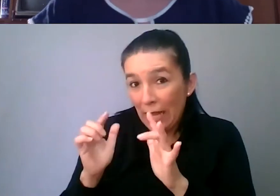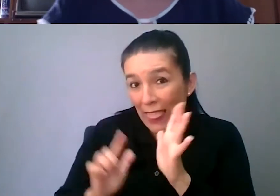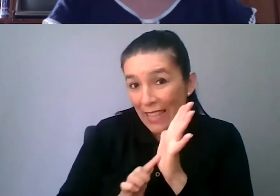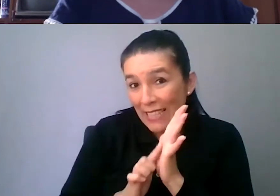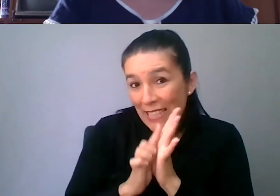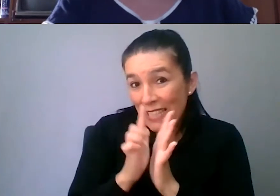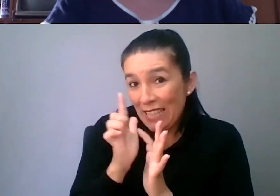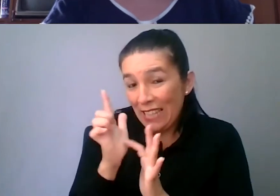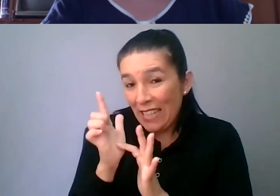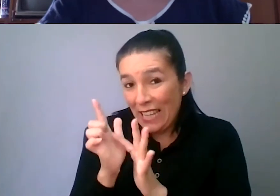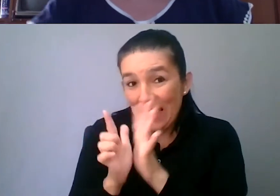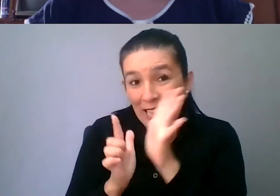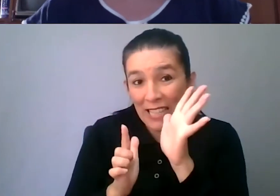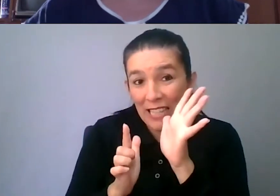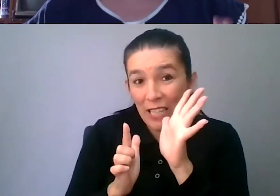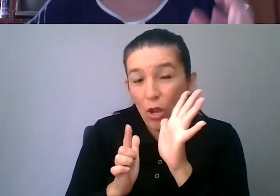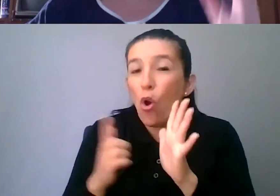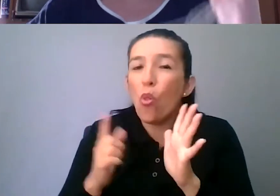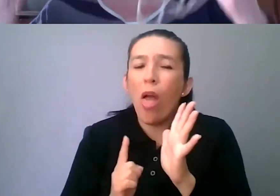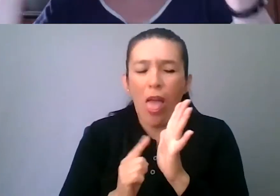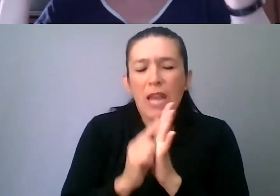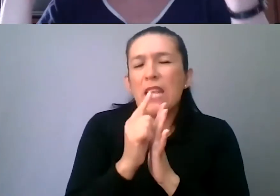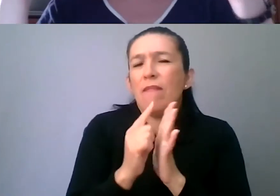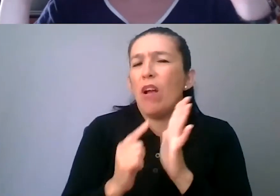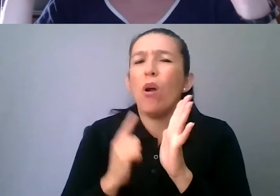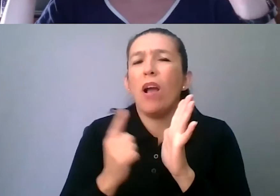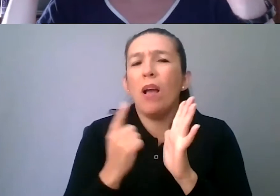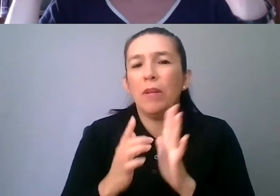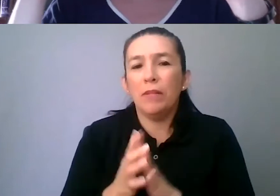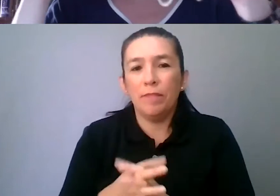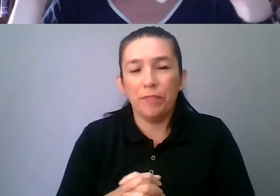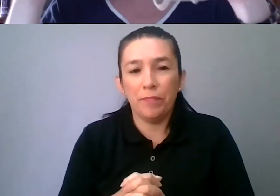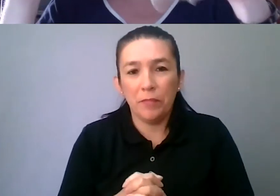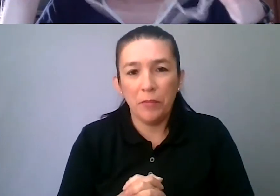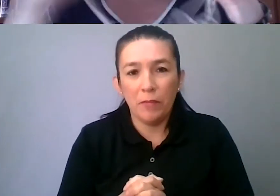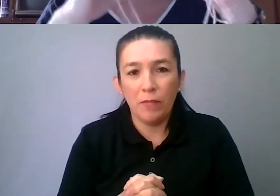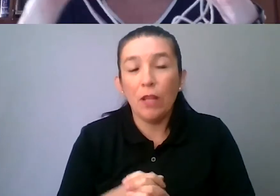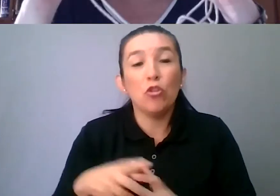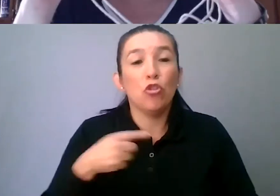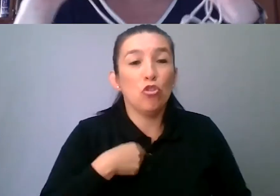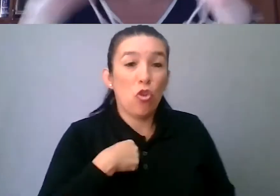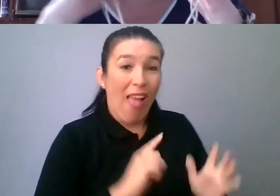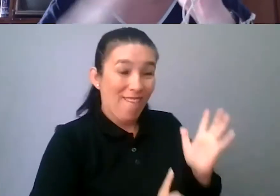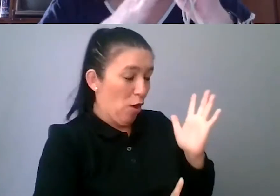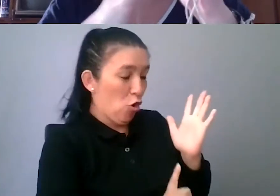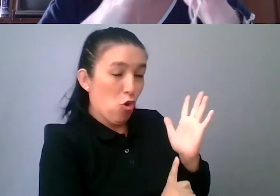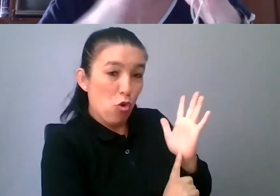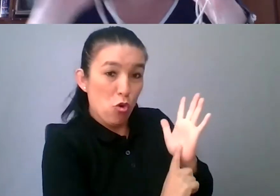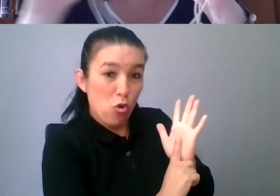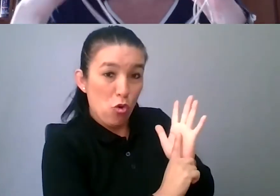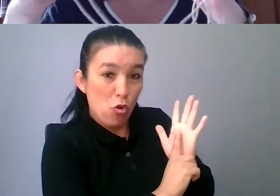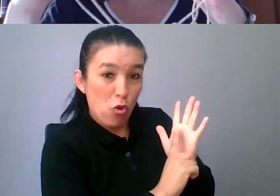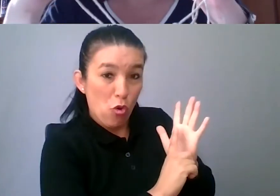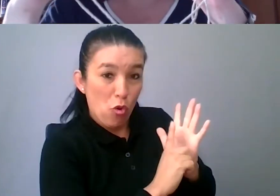giras cuántas veces o lo estás metiendo desde abajo y ahí lo giras cuántas veces? ¿Cómo lo estás haciendo? Lo meto desde abajo, ¿Ya? lo meto